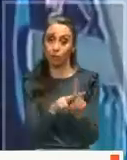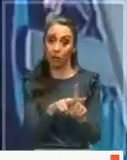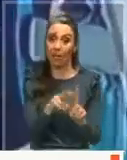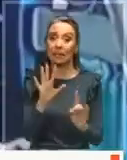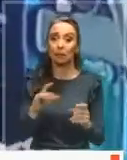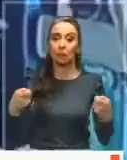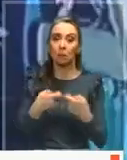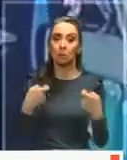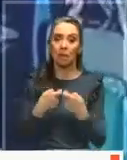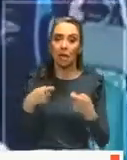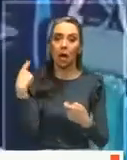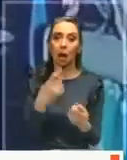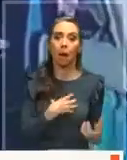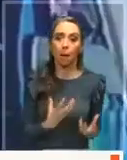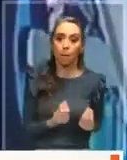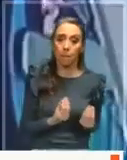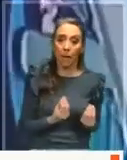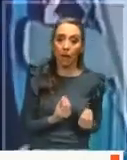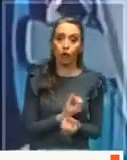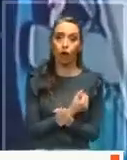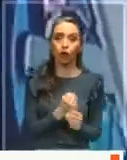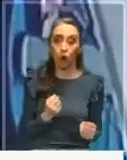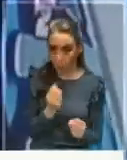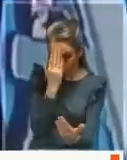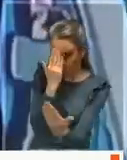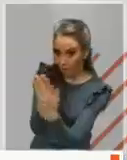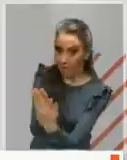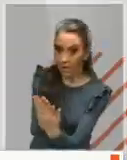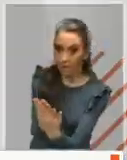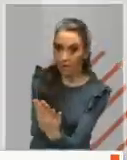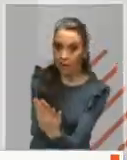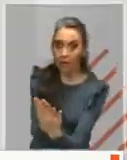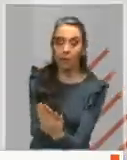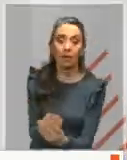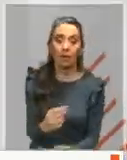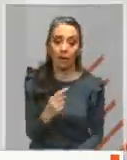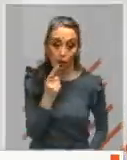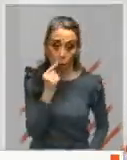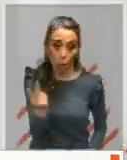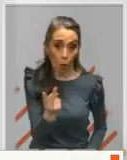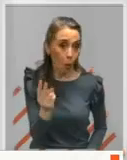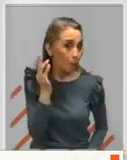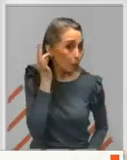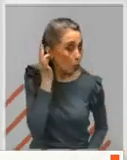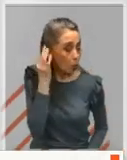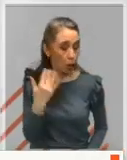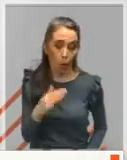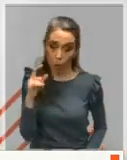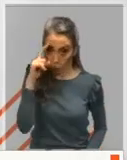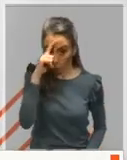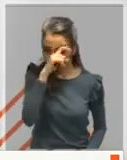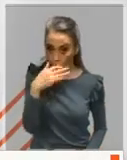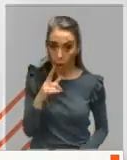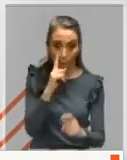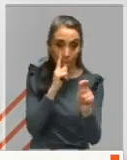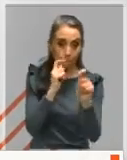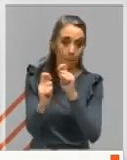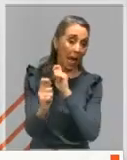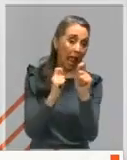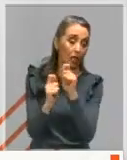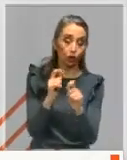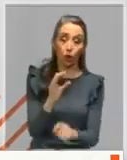y que muchos por miedo no se atreven a confrontarlos. Sí, ellos son complicados, muy complicados, son peligrosos,